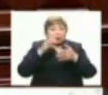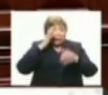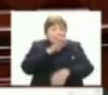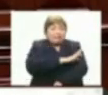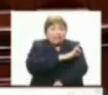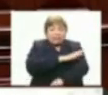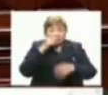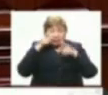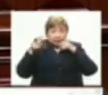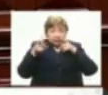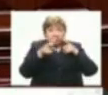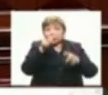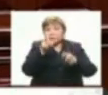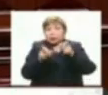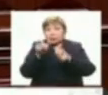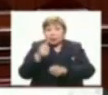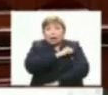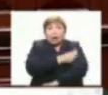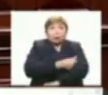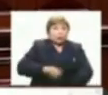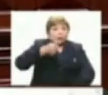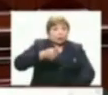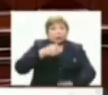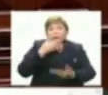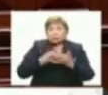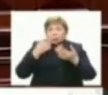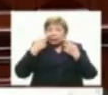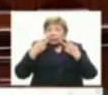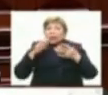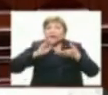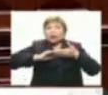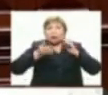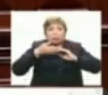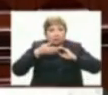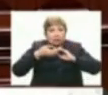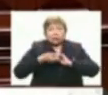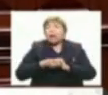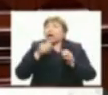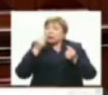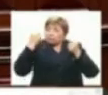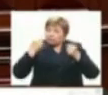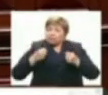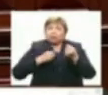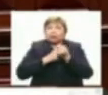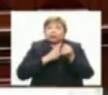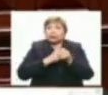fiscalización a las autoridades en la ejecución de la inversión pública en las comunidades.